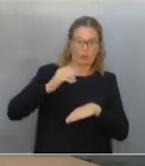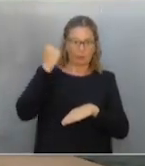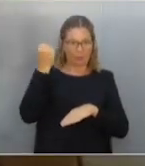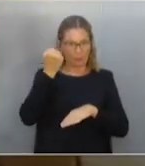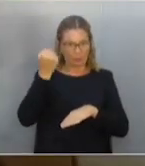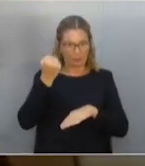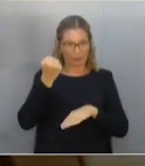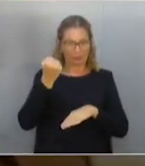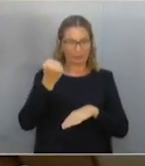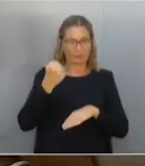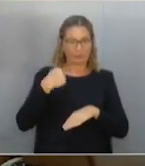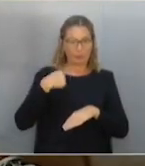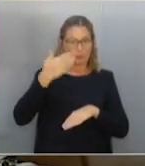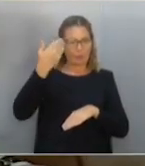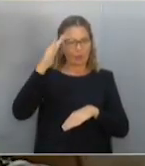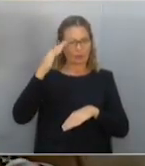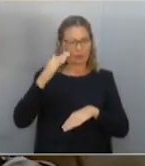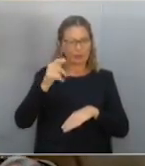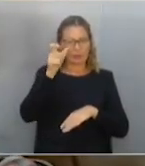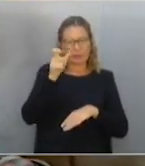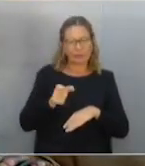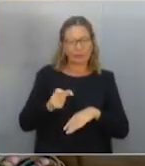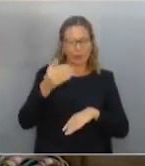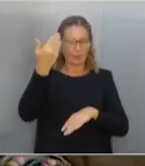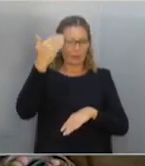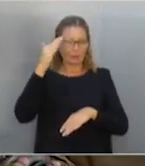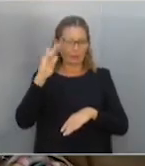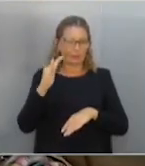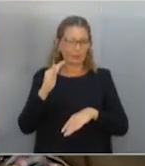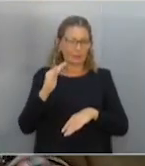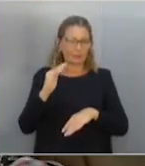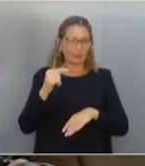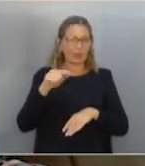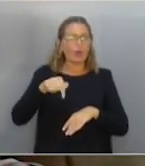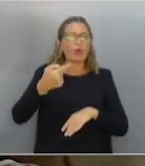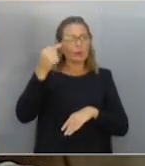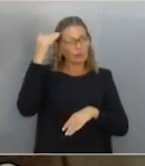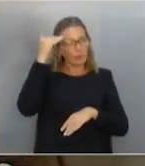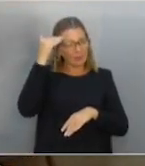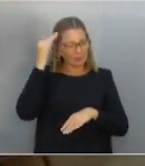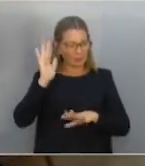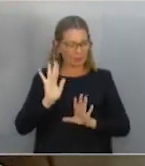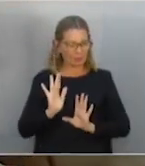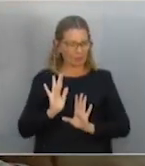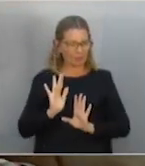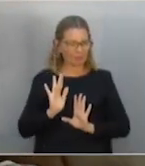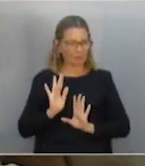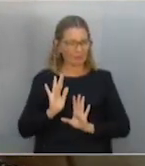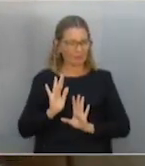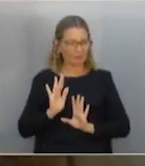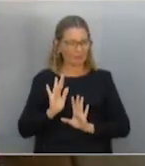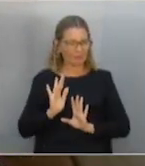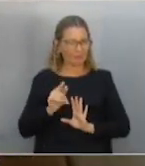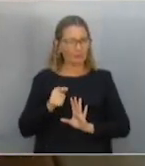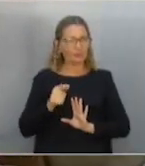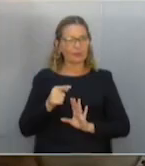importantísimo. Soy mayor y la gente mayor tenemos otro pensamiento al respecto, ¿no? Ahí está,